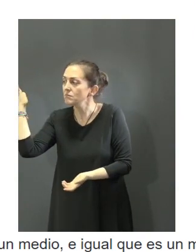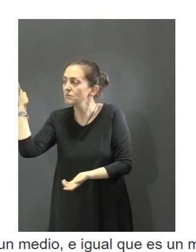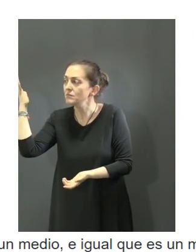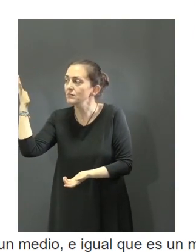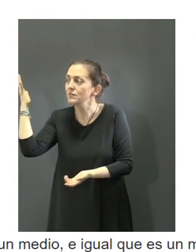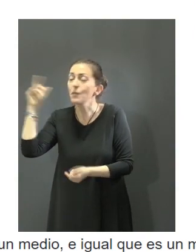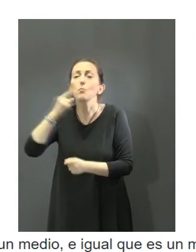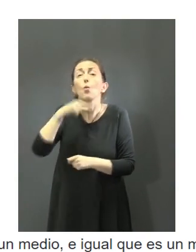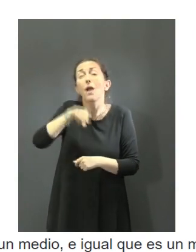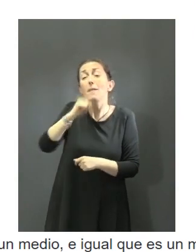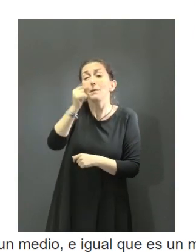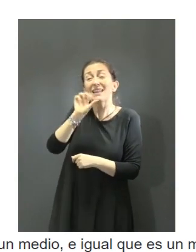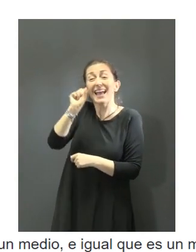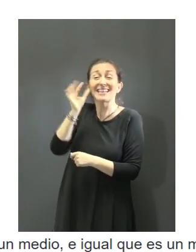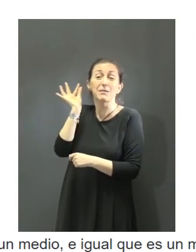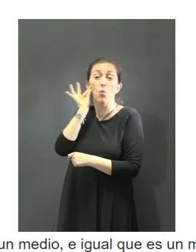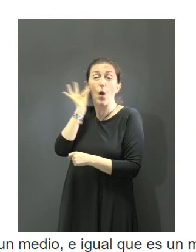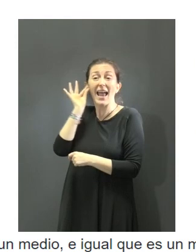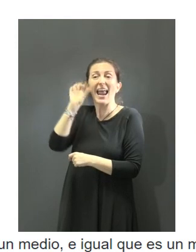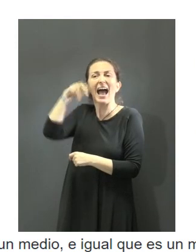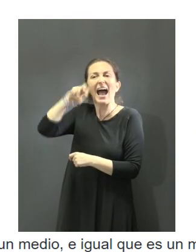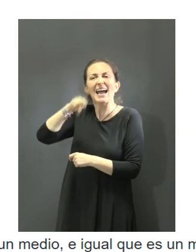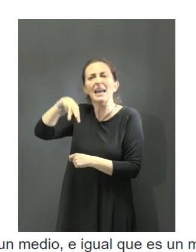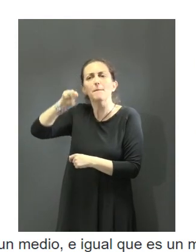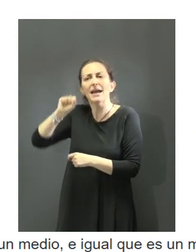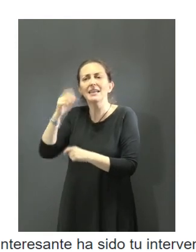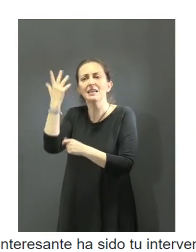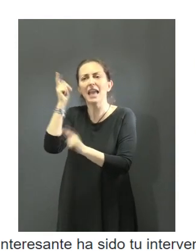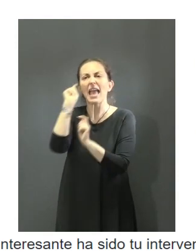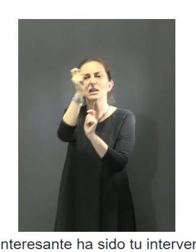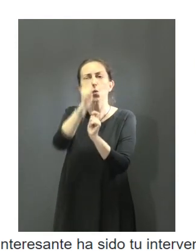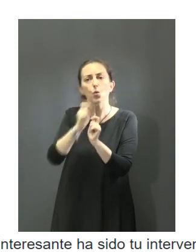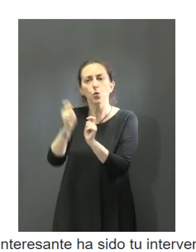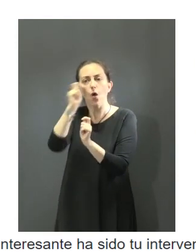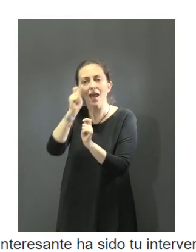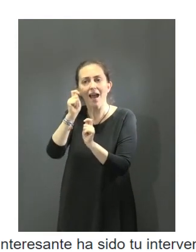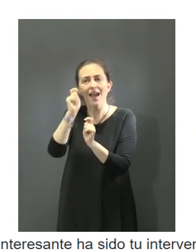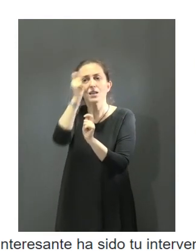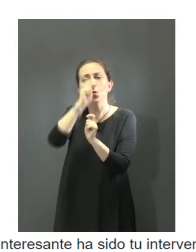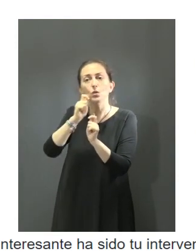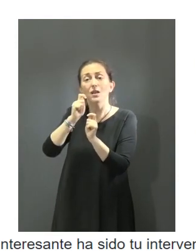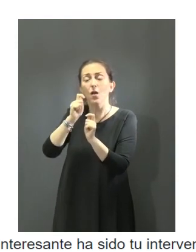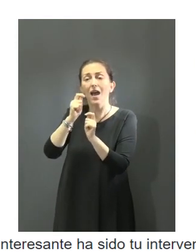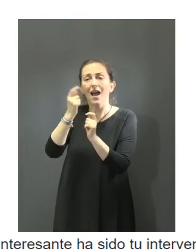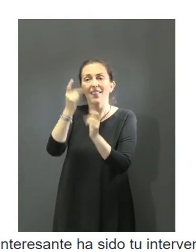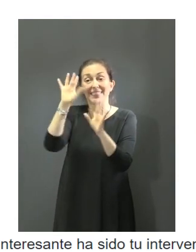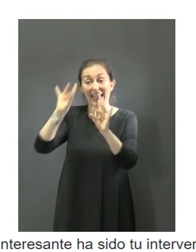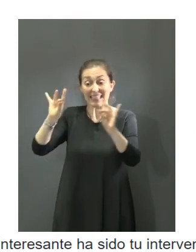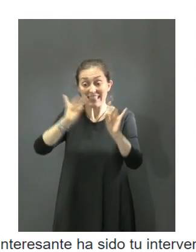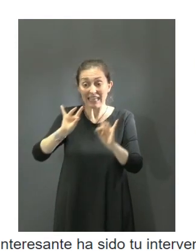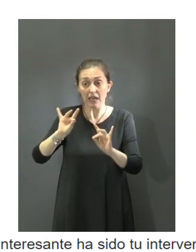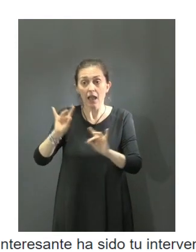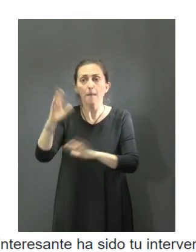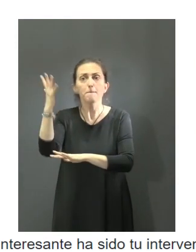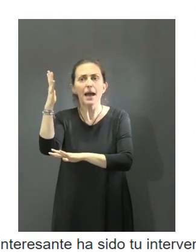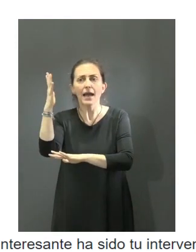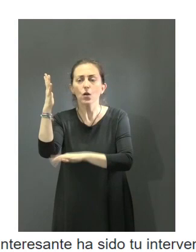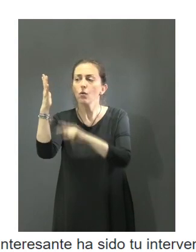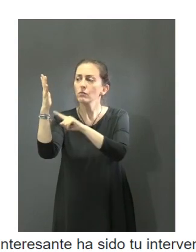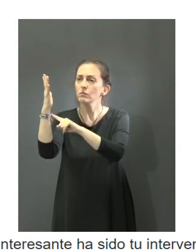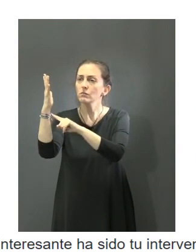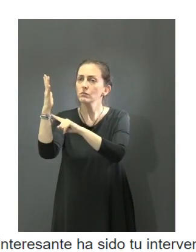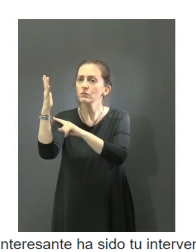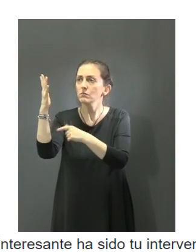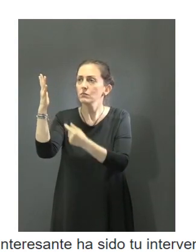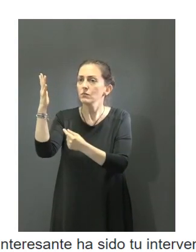que el primer día intervino y es una escultora maravillosa, especializada en maquetas táctiles, y esa mano le va a servir